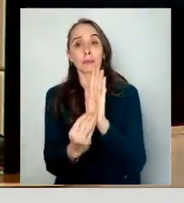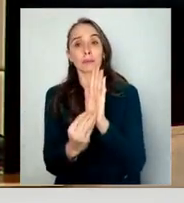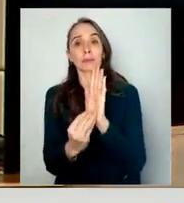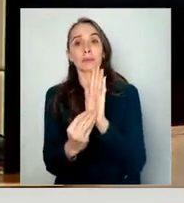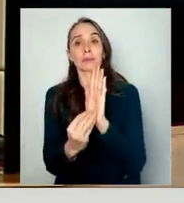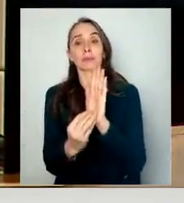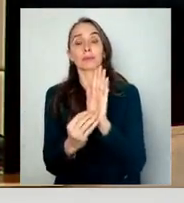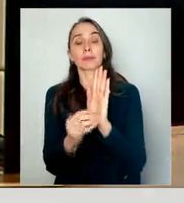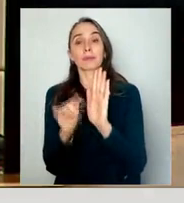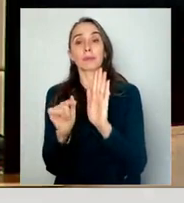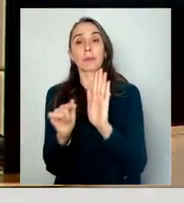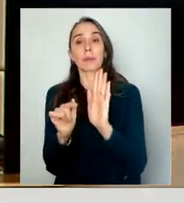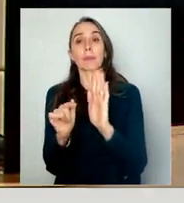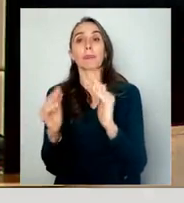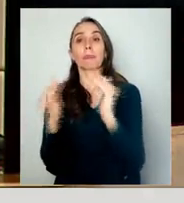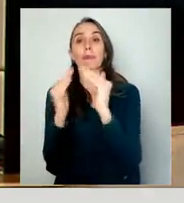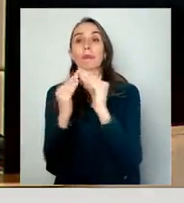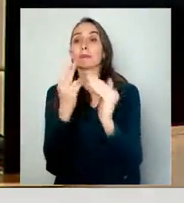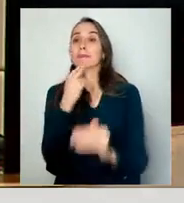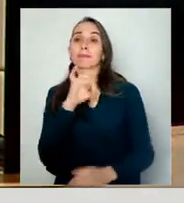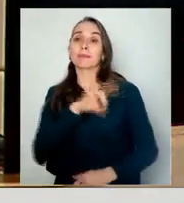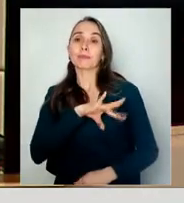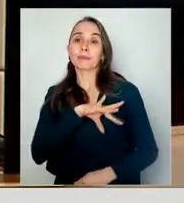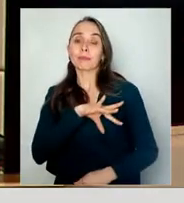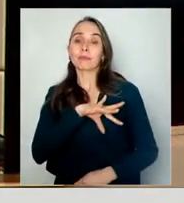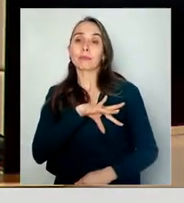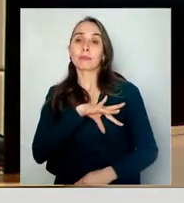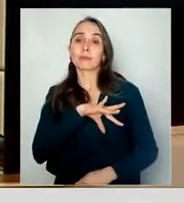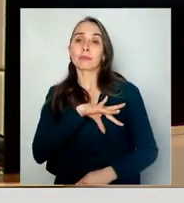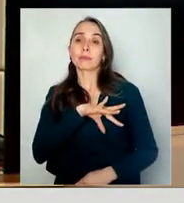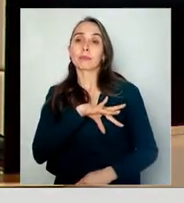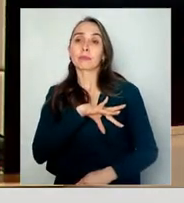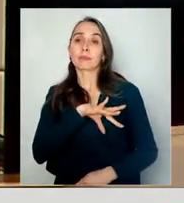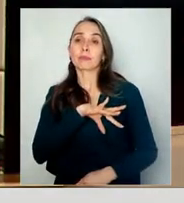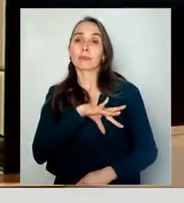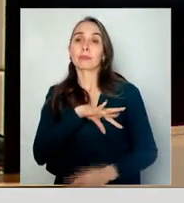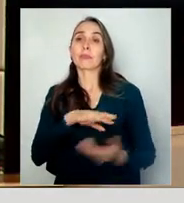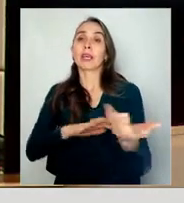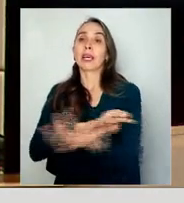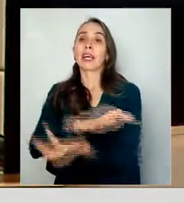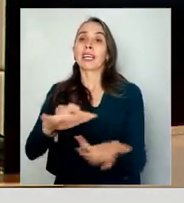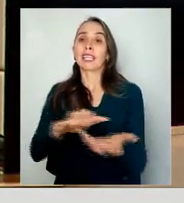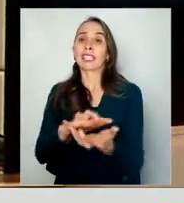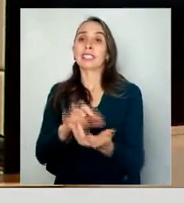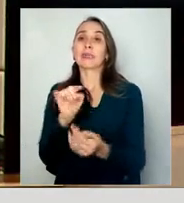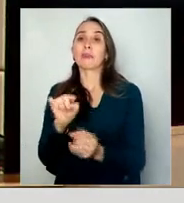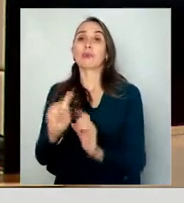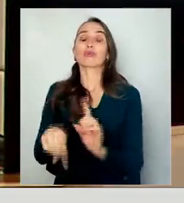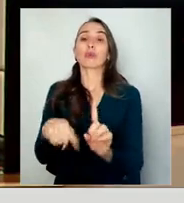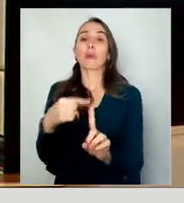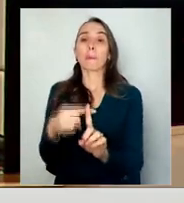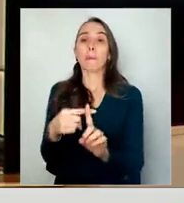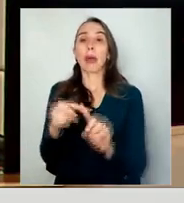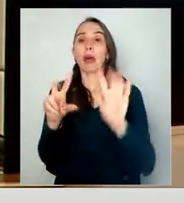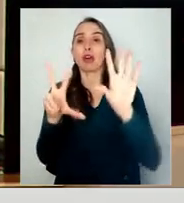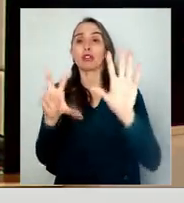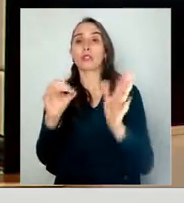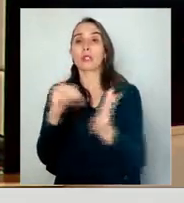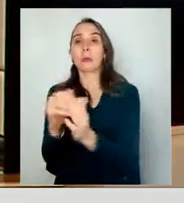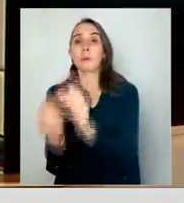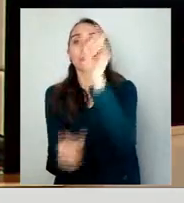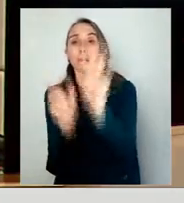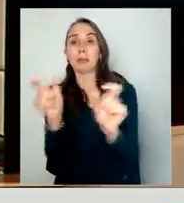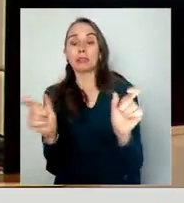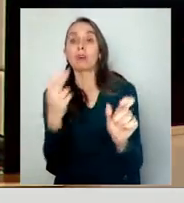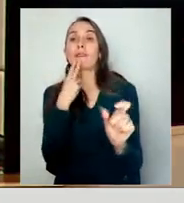habitacional chileno como un escenario en crisis a lo anterior se suman la cerca de 80.000 personas que habitan en